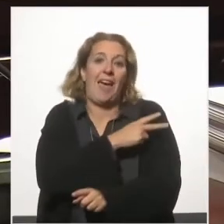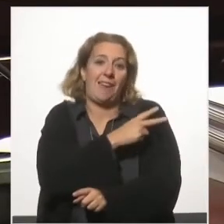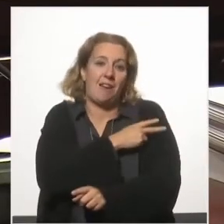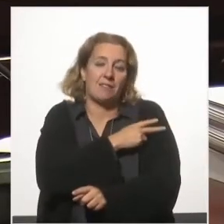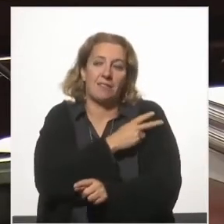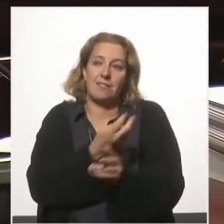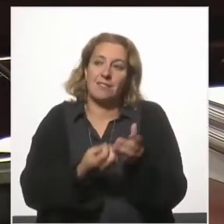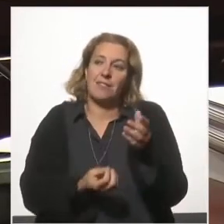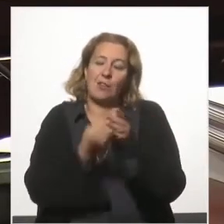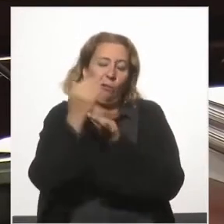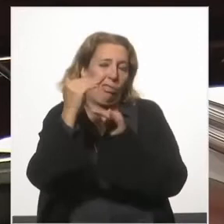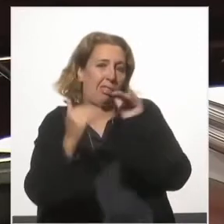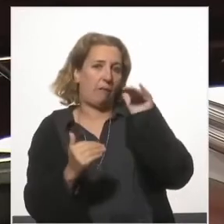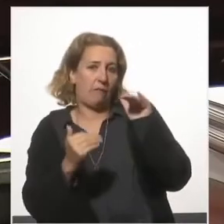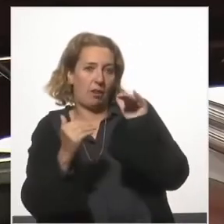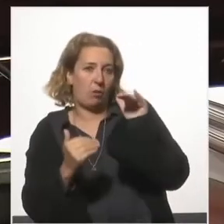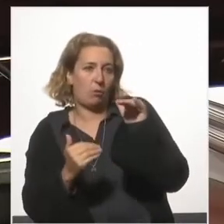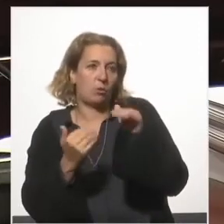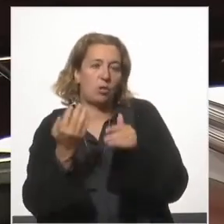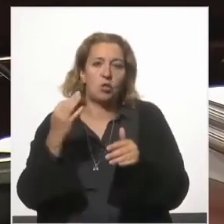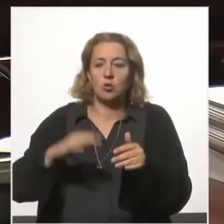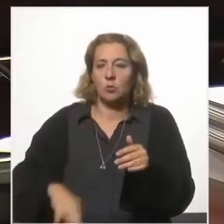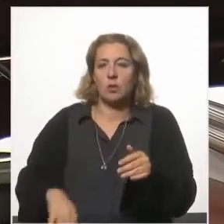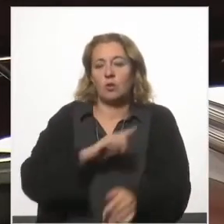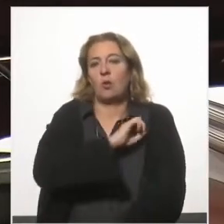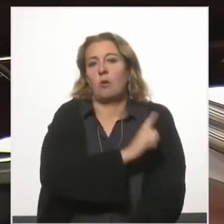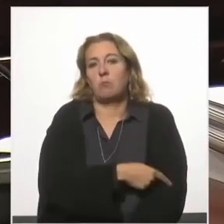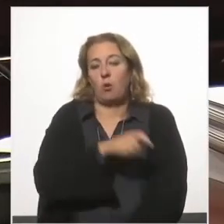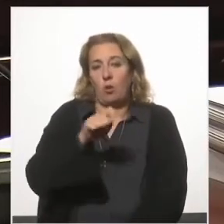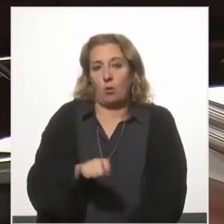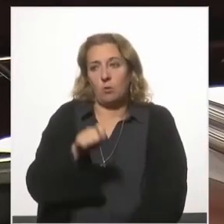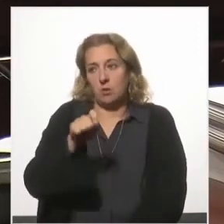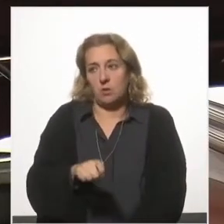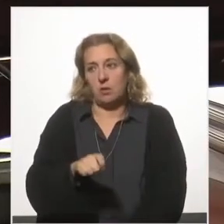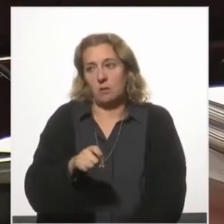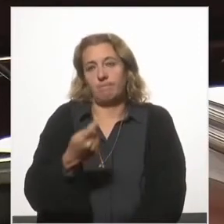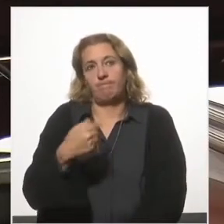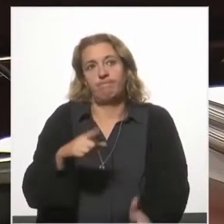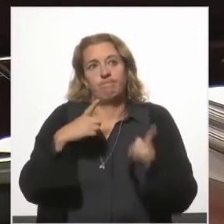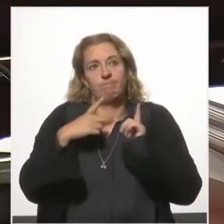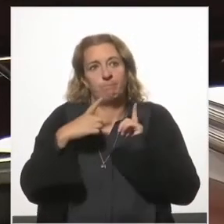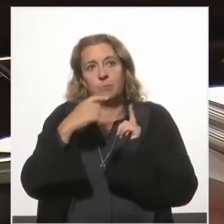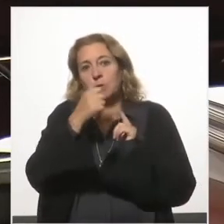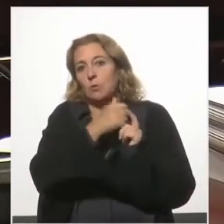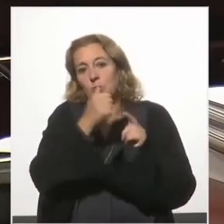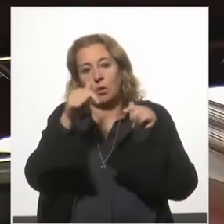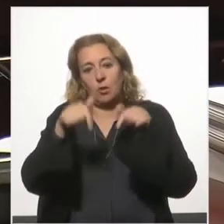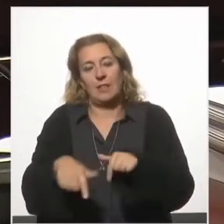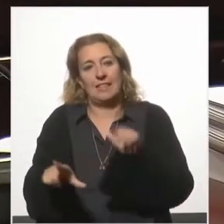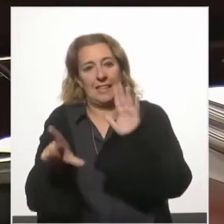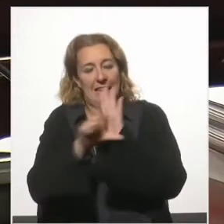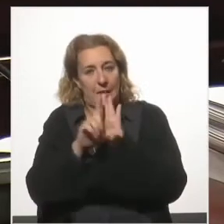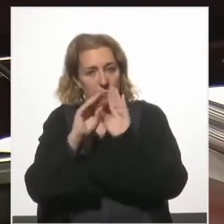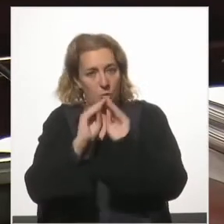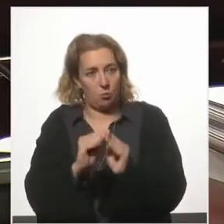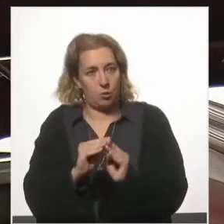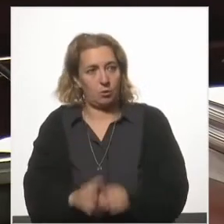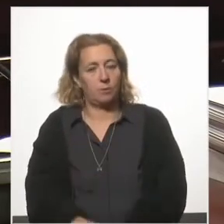Se creó un desbarajuste en los sueldos del Poder Judicial que esperamos se arregle con esta ley de presupuesto.